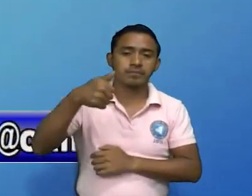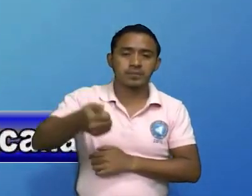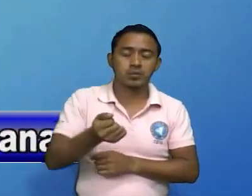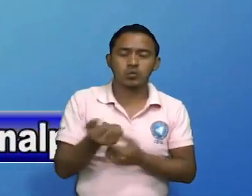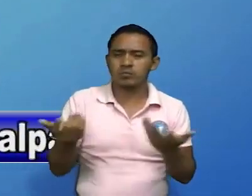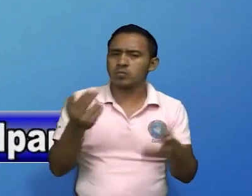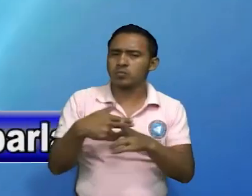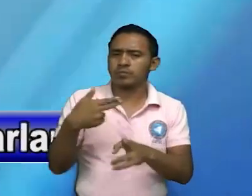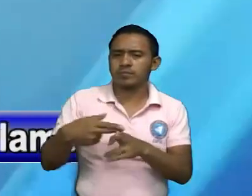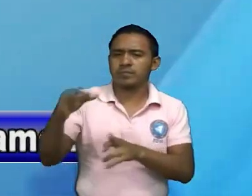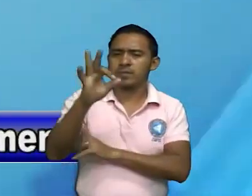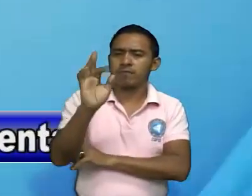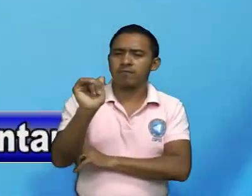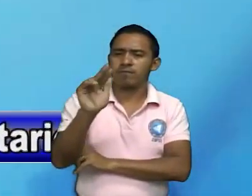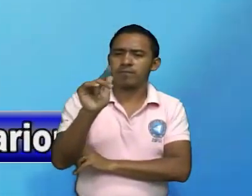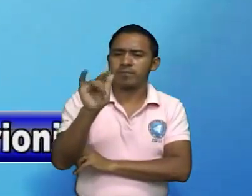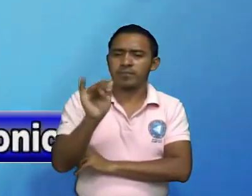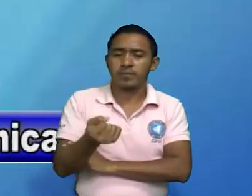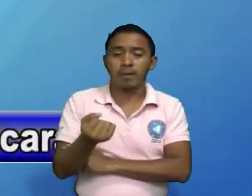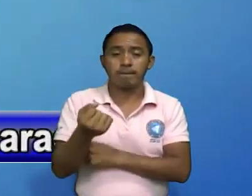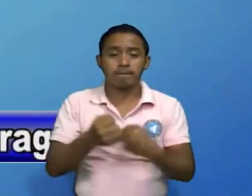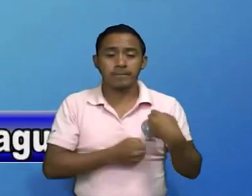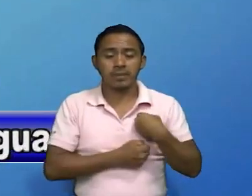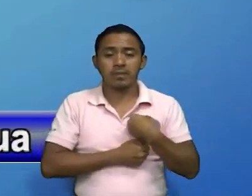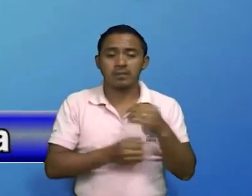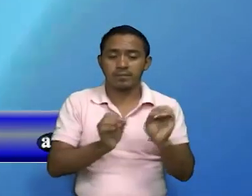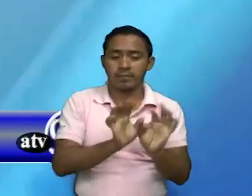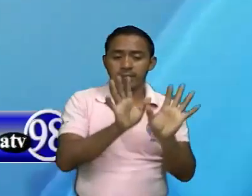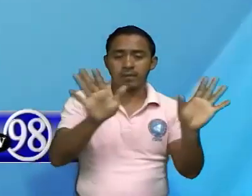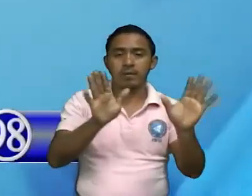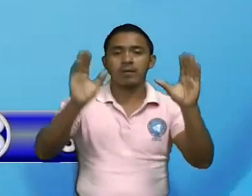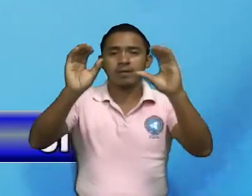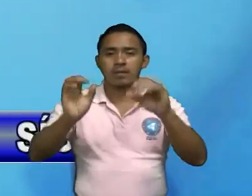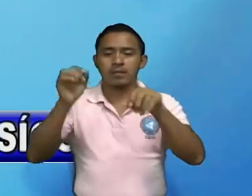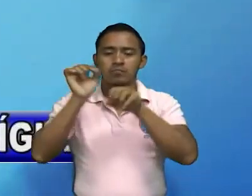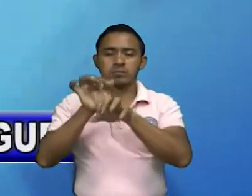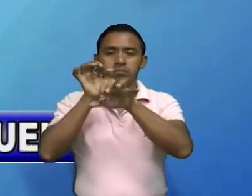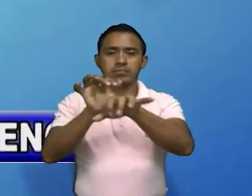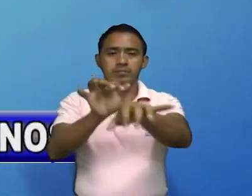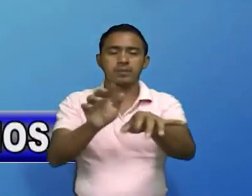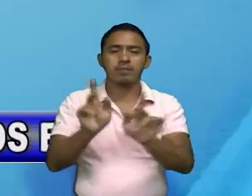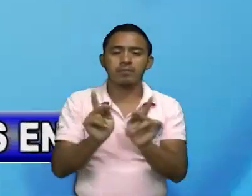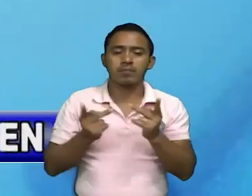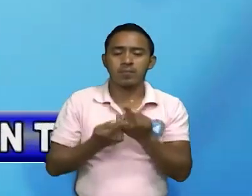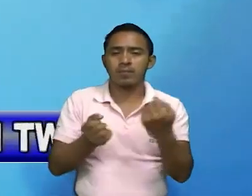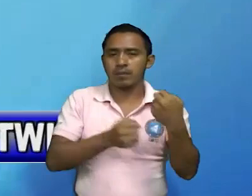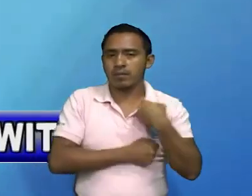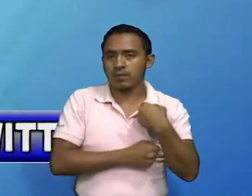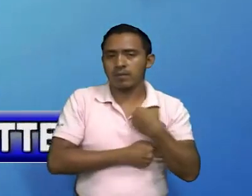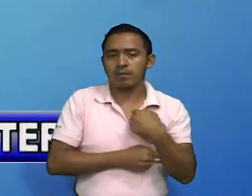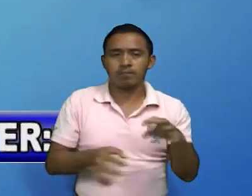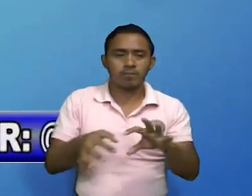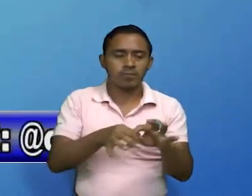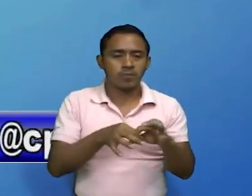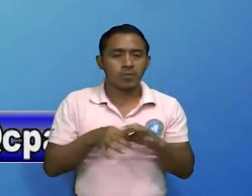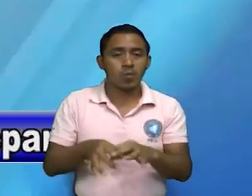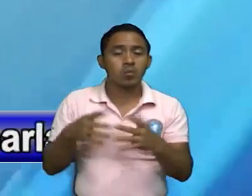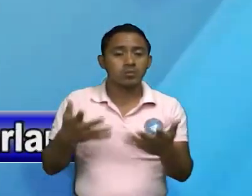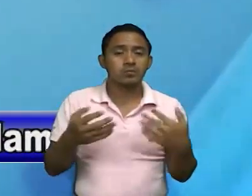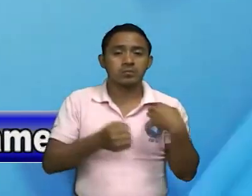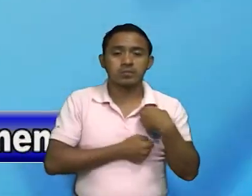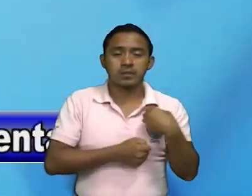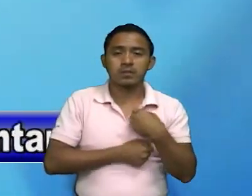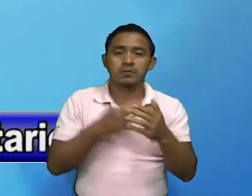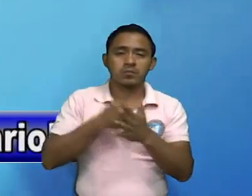fantasía militar tempranito y por la tarde el desfile. Pueblo, ejército. Un ejército